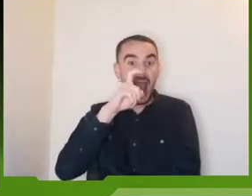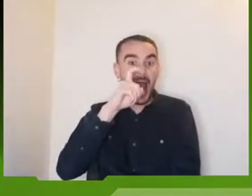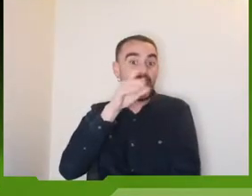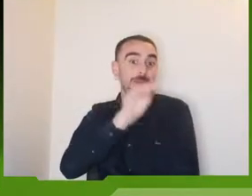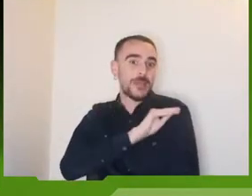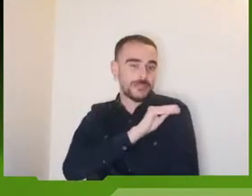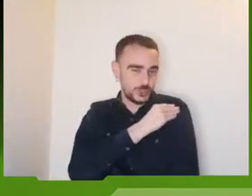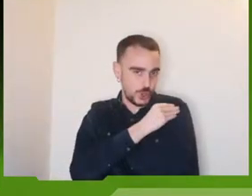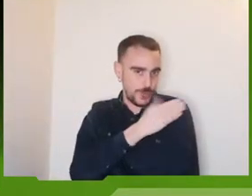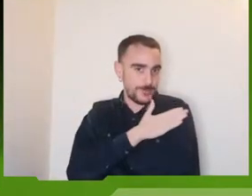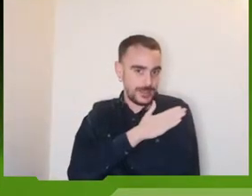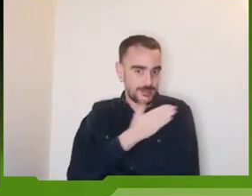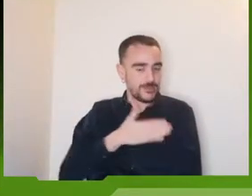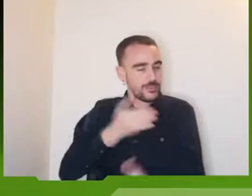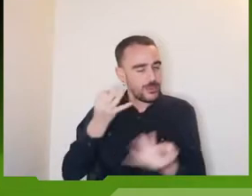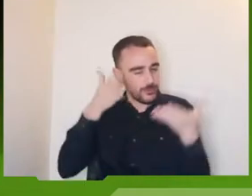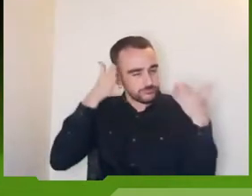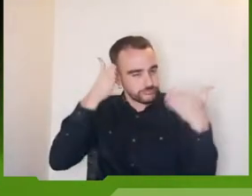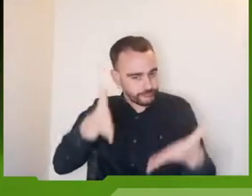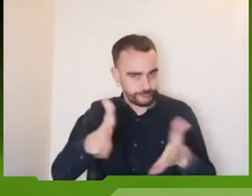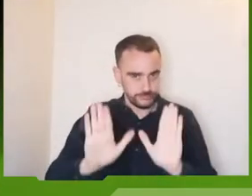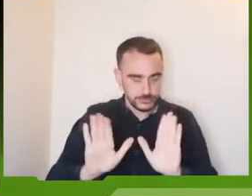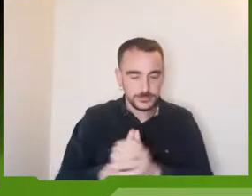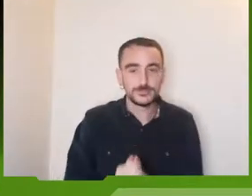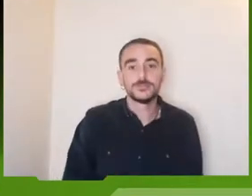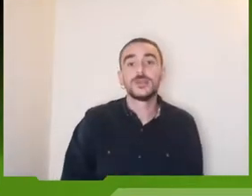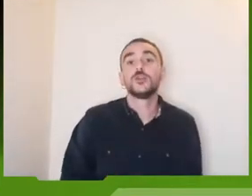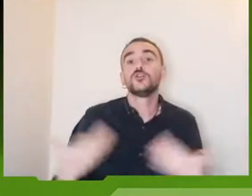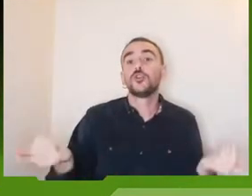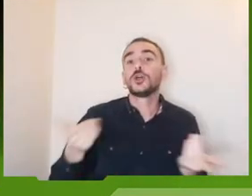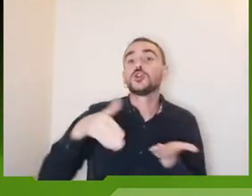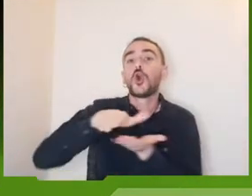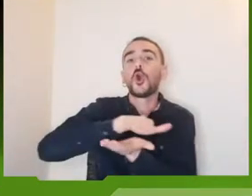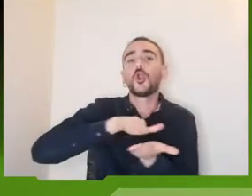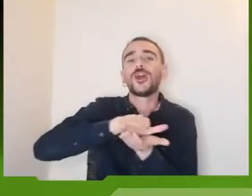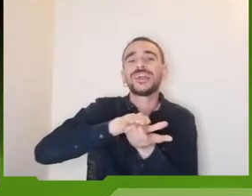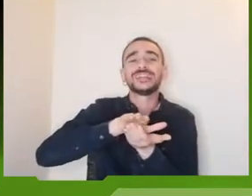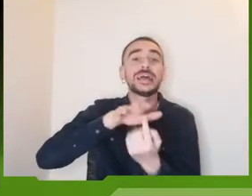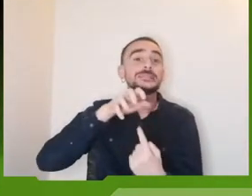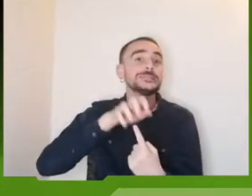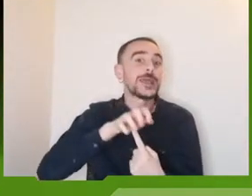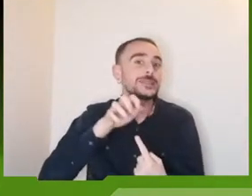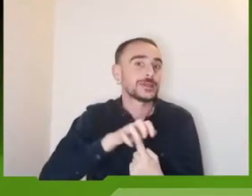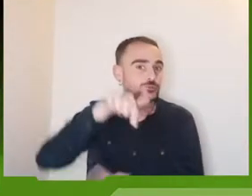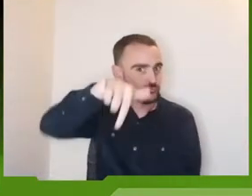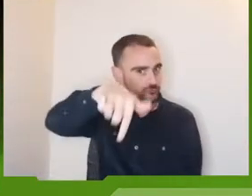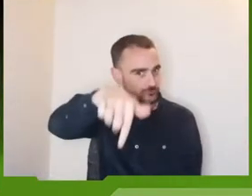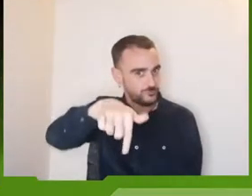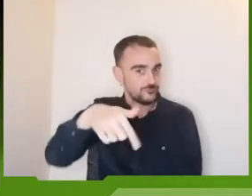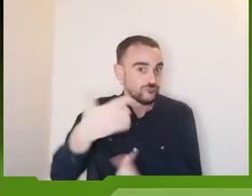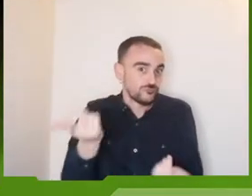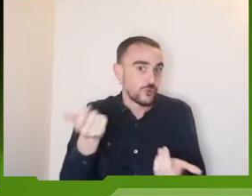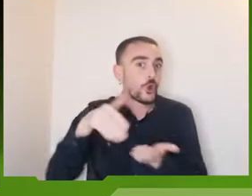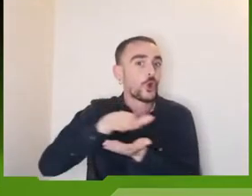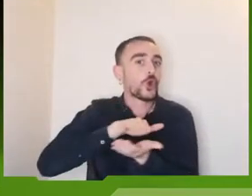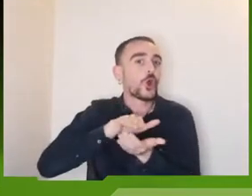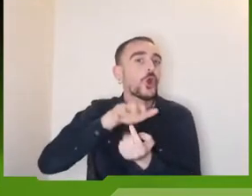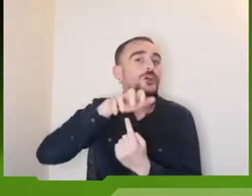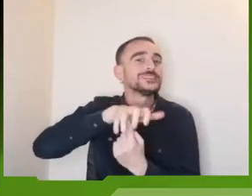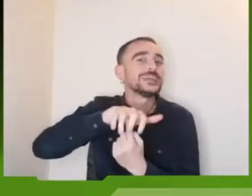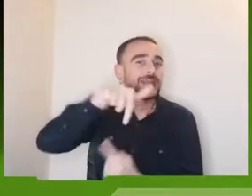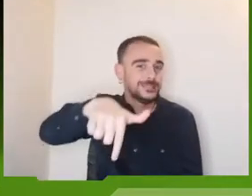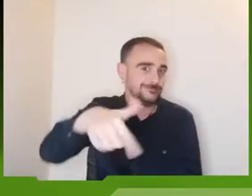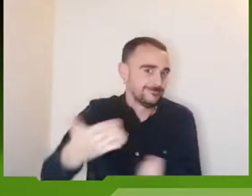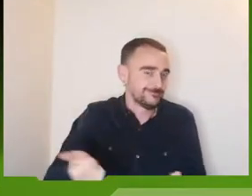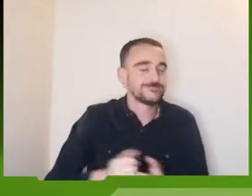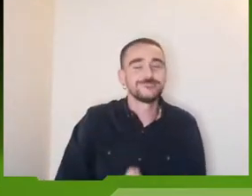pasos. Croquetas de setas. Estamos haciendo croquetas de setas. Vamos a presentar